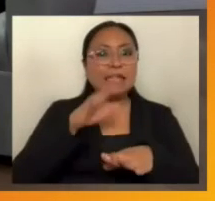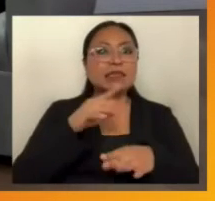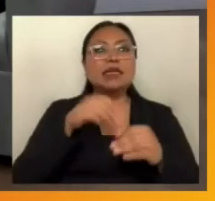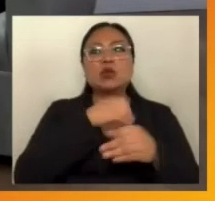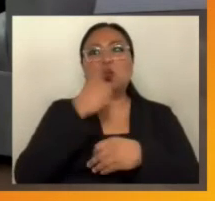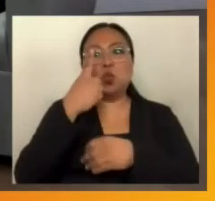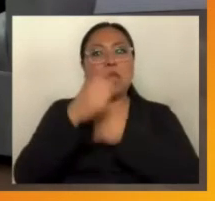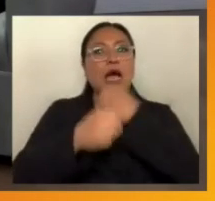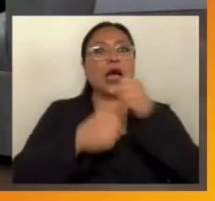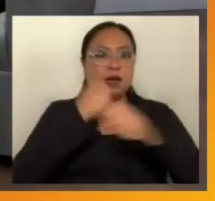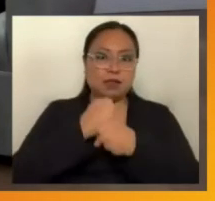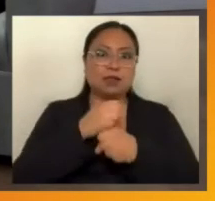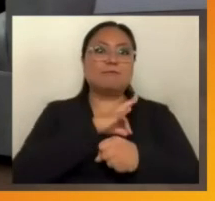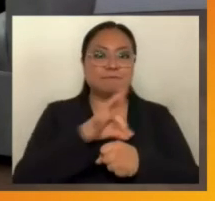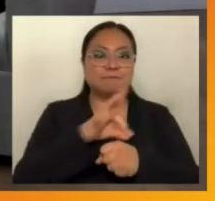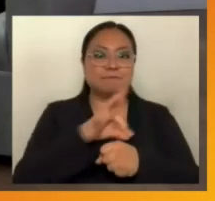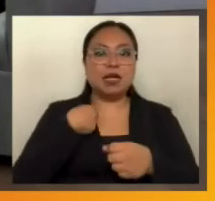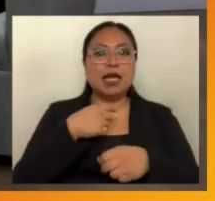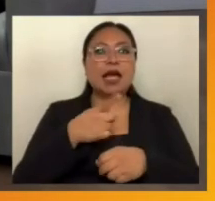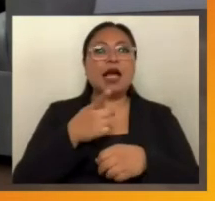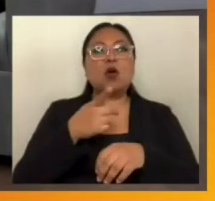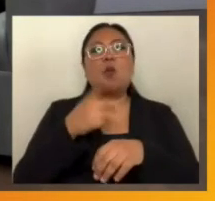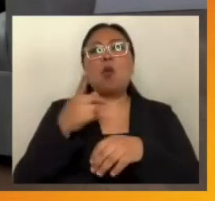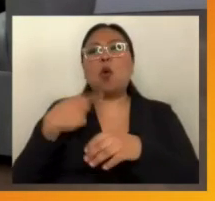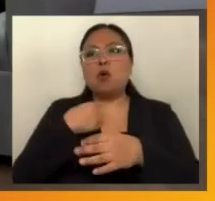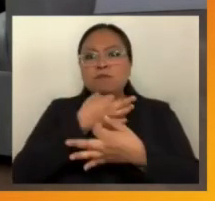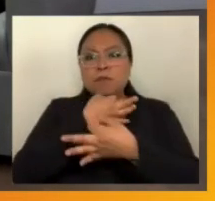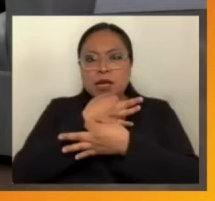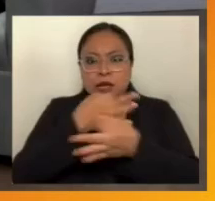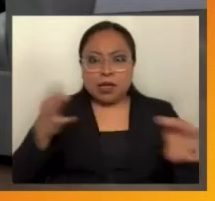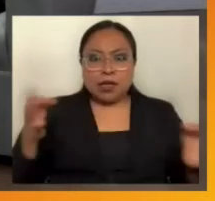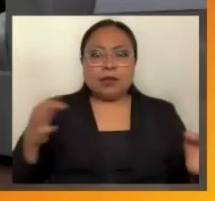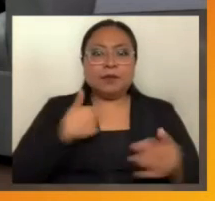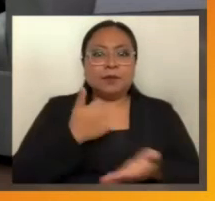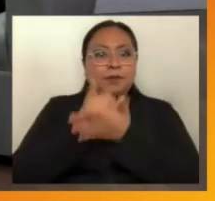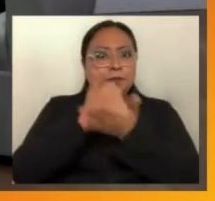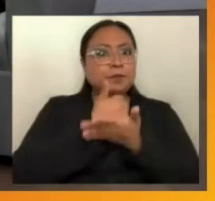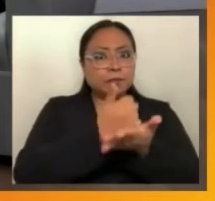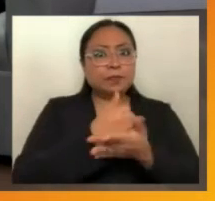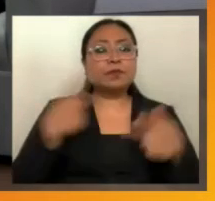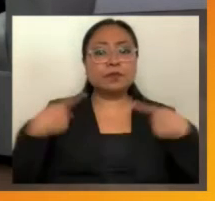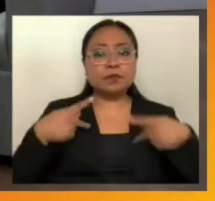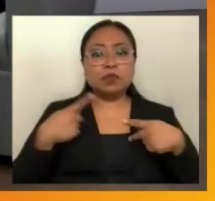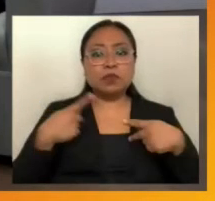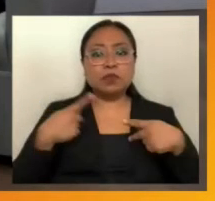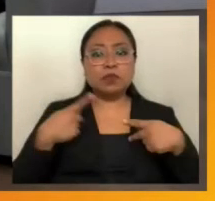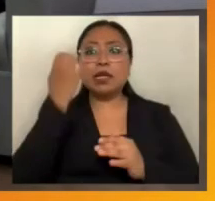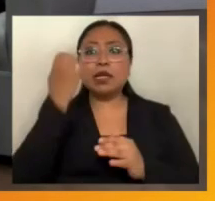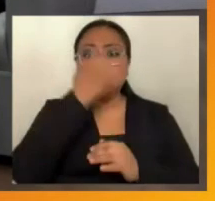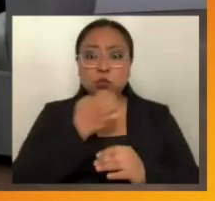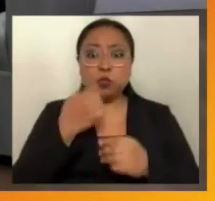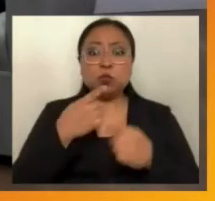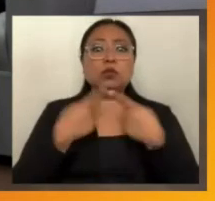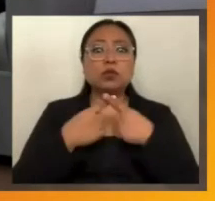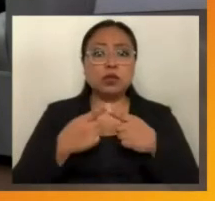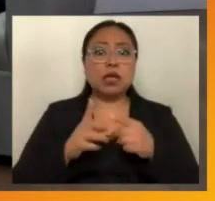pues nuevamente sensibilizar a todos tus seguidores para hacer esto de los estudios diagnósticos,